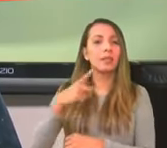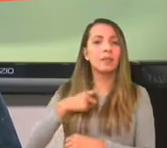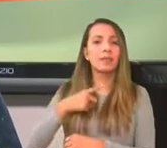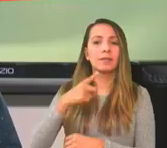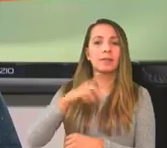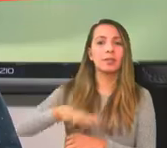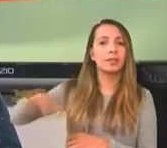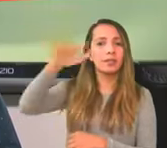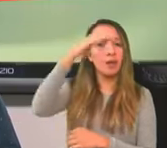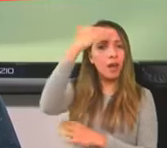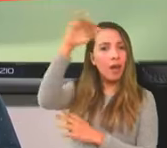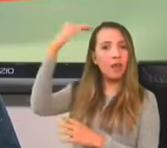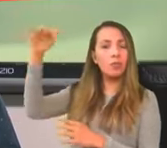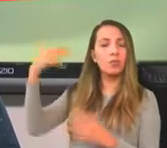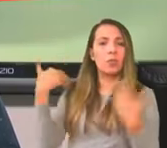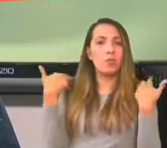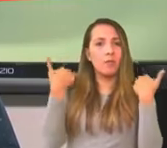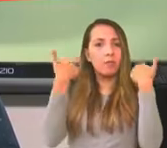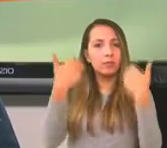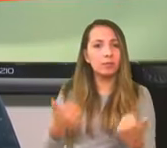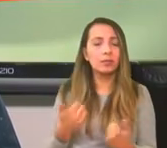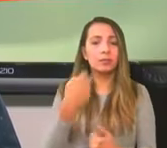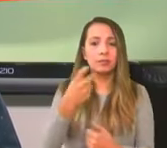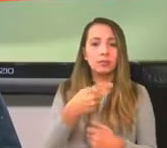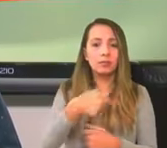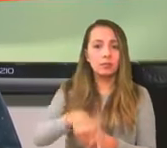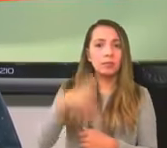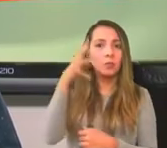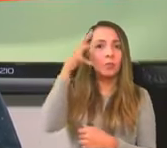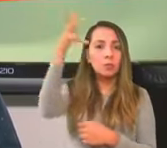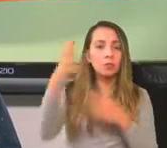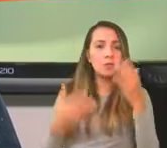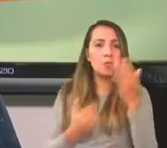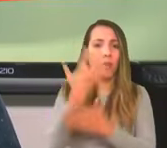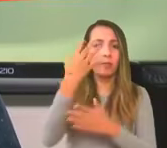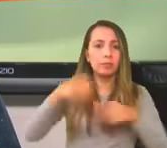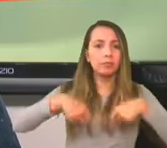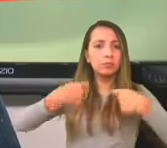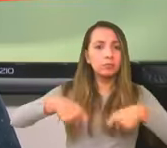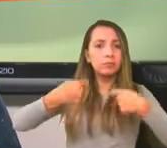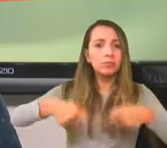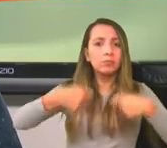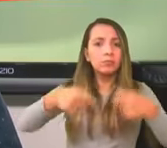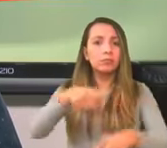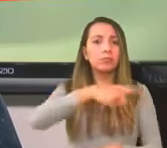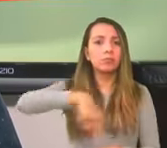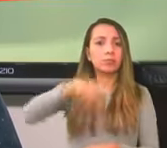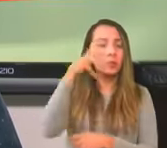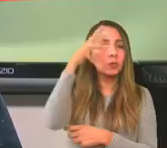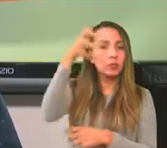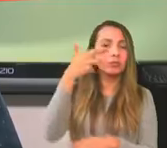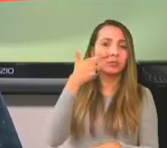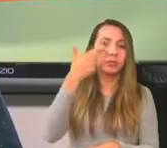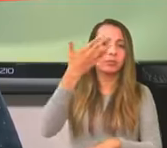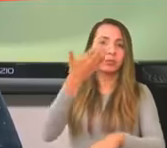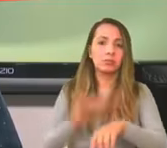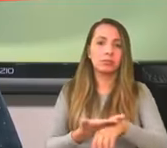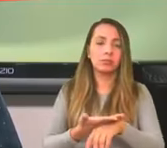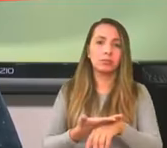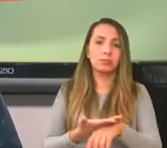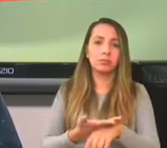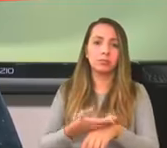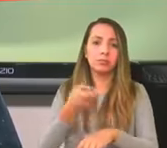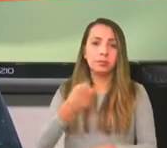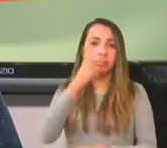los adultos. Son las nuevas generaciones las que van a estar al frente de estos